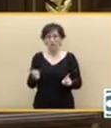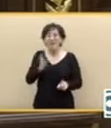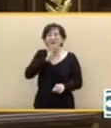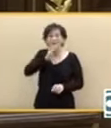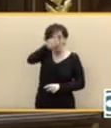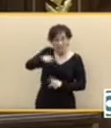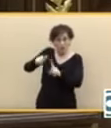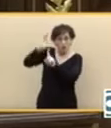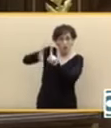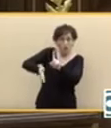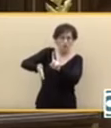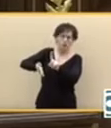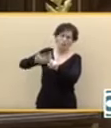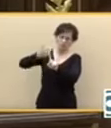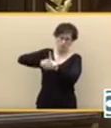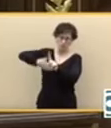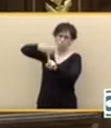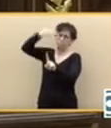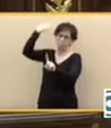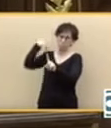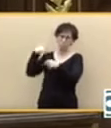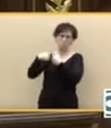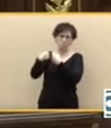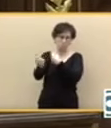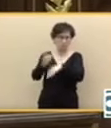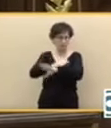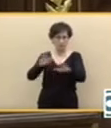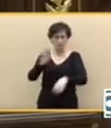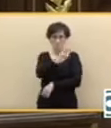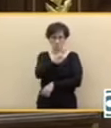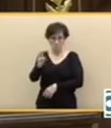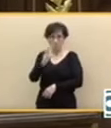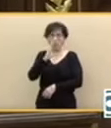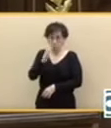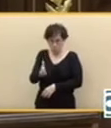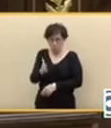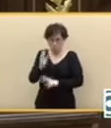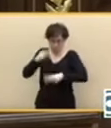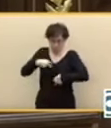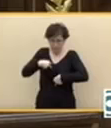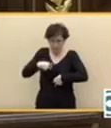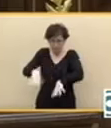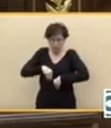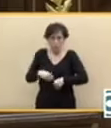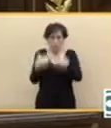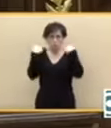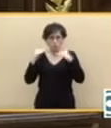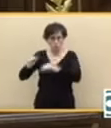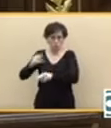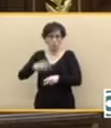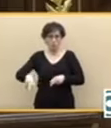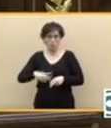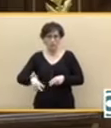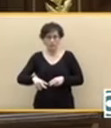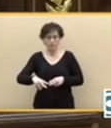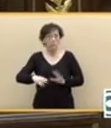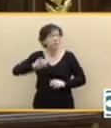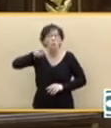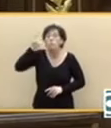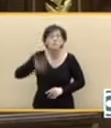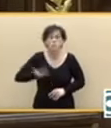mucho tiempo que dejaron de serlo porque habían asumido sus responsabilidades políticas. Y lo más relevante, tampoco